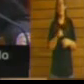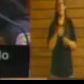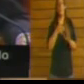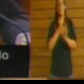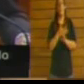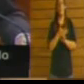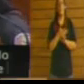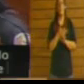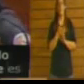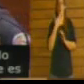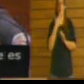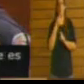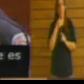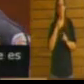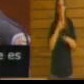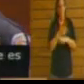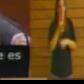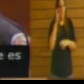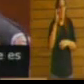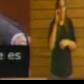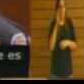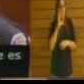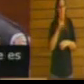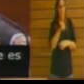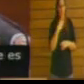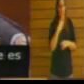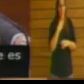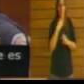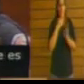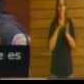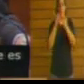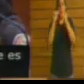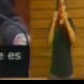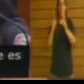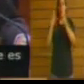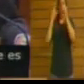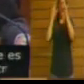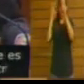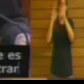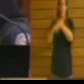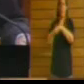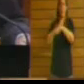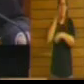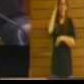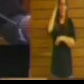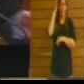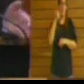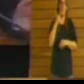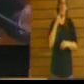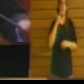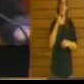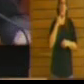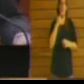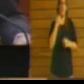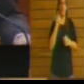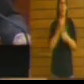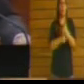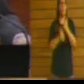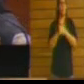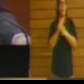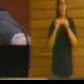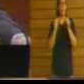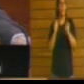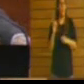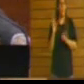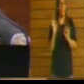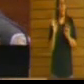bajar a Villava, creo que ha dicho, y encontrarse un cartel del Gobierno de Navarra diciendo que se matricule o priorizando un modelo